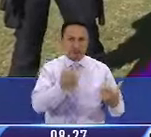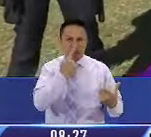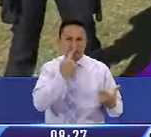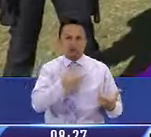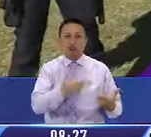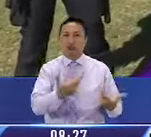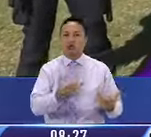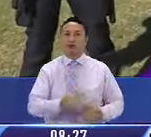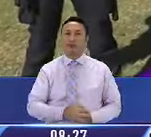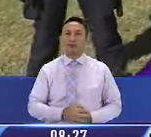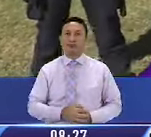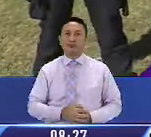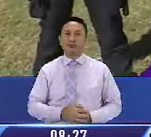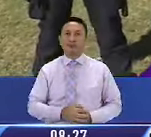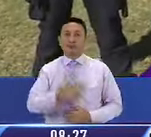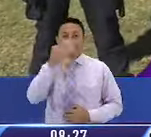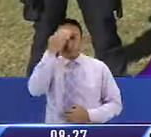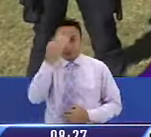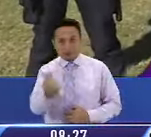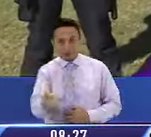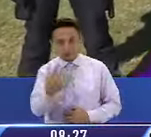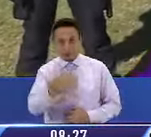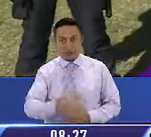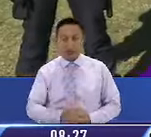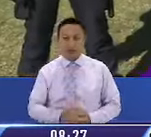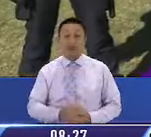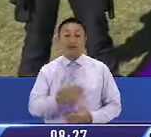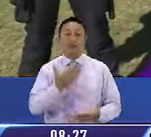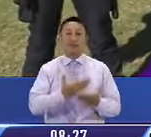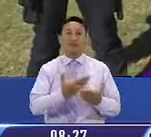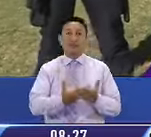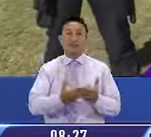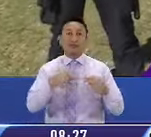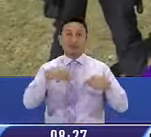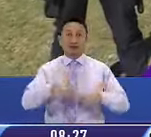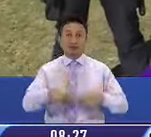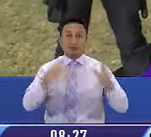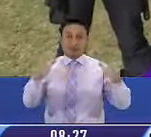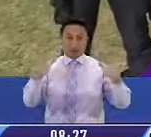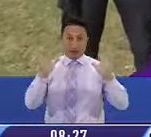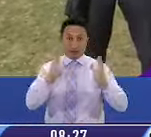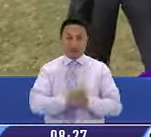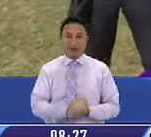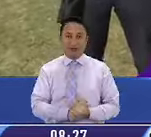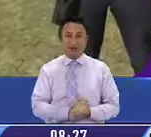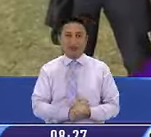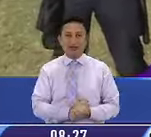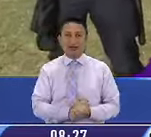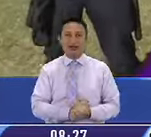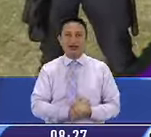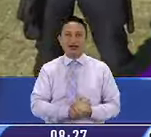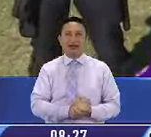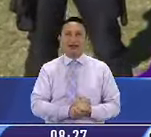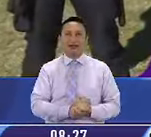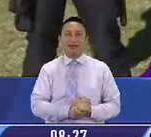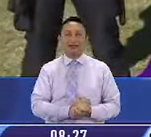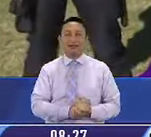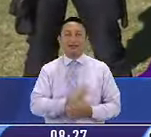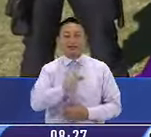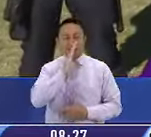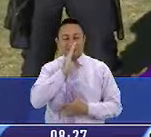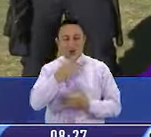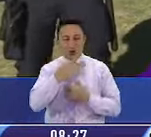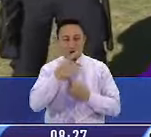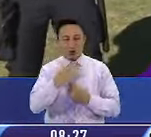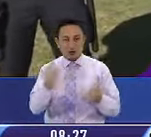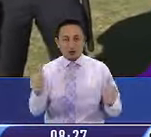de este curso? Muy buenos días. Muchas gracias por el espacio. Bueno, siempre será un gusto